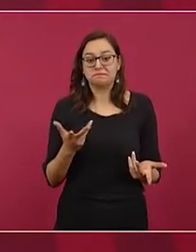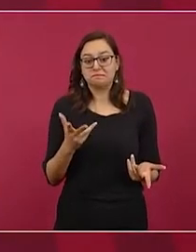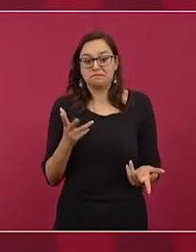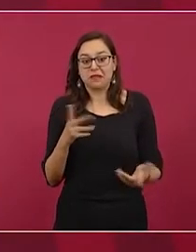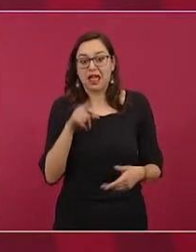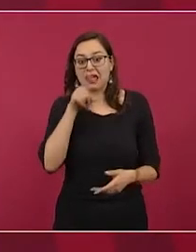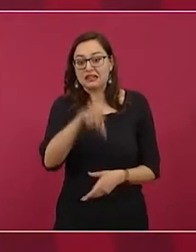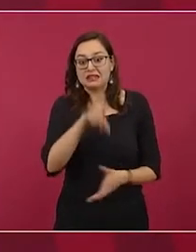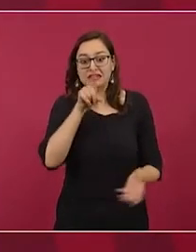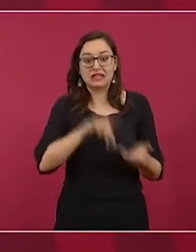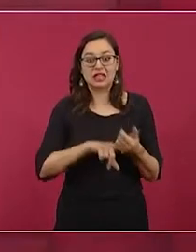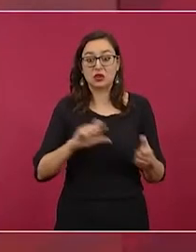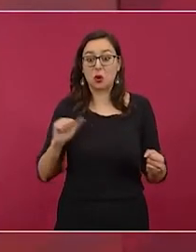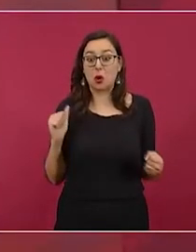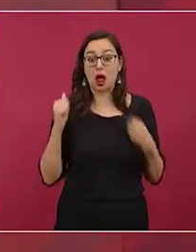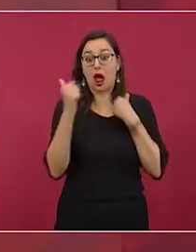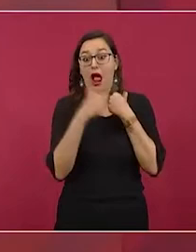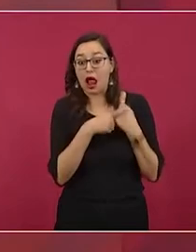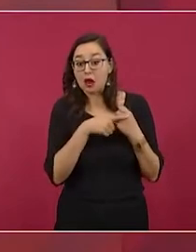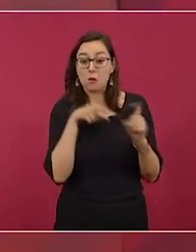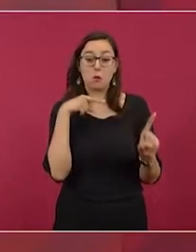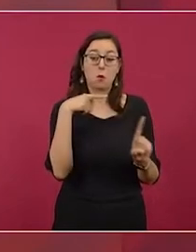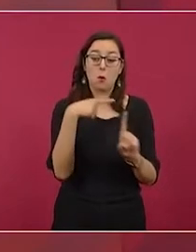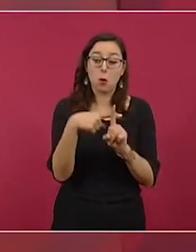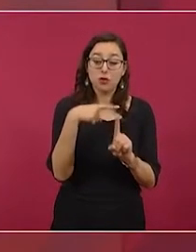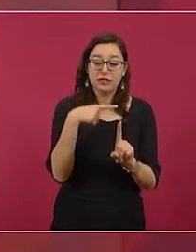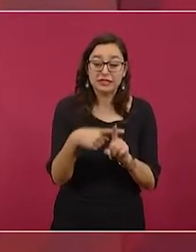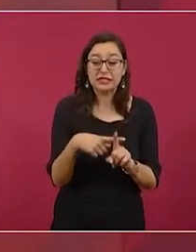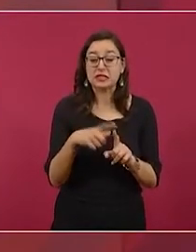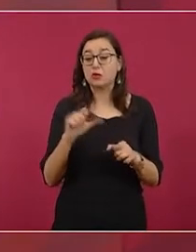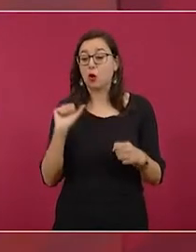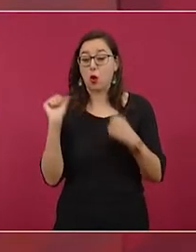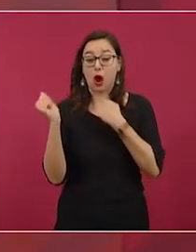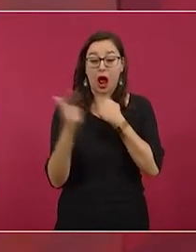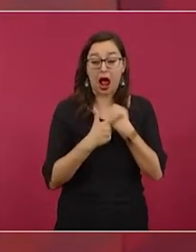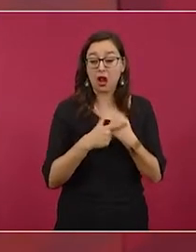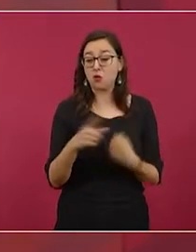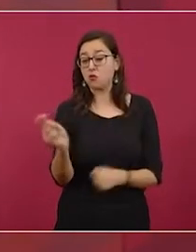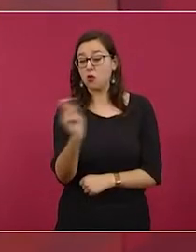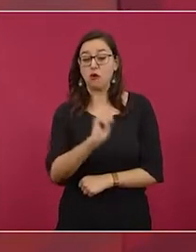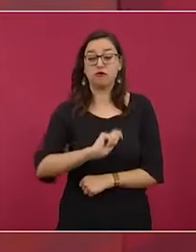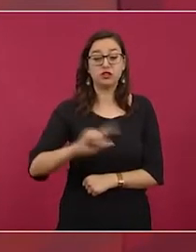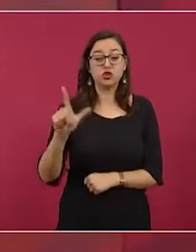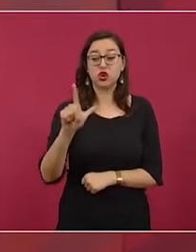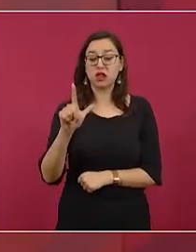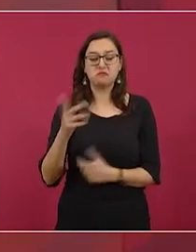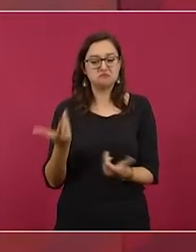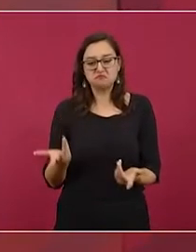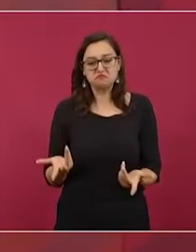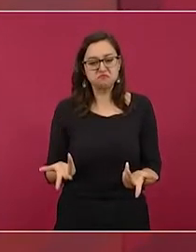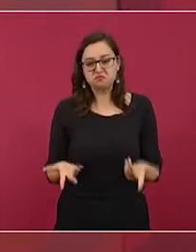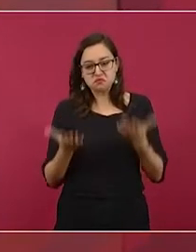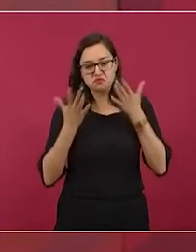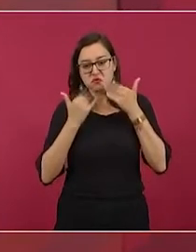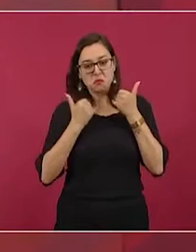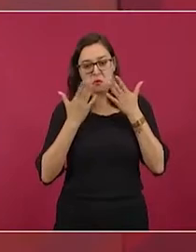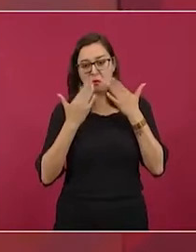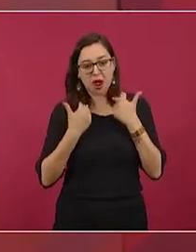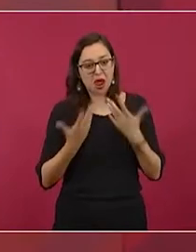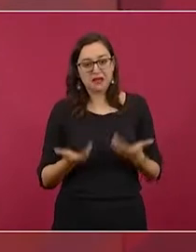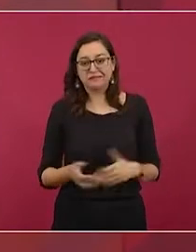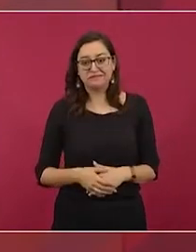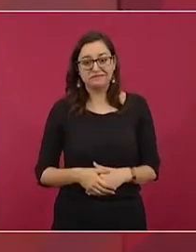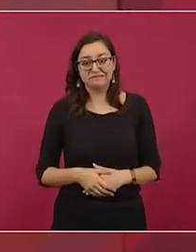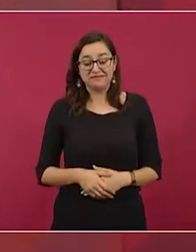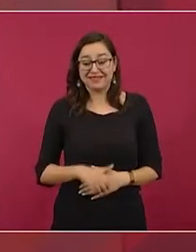nada objetivo, profesional, no,